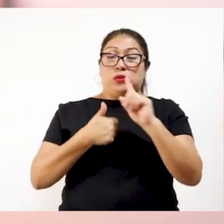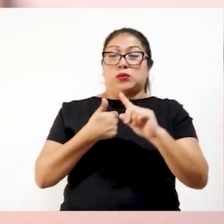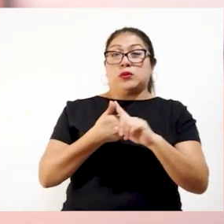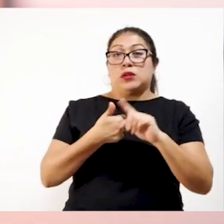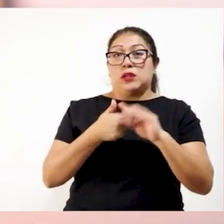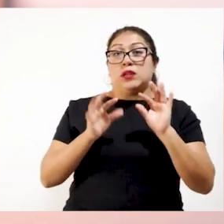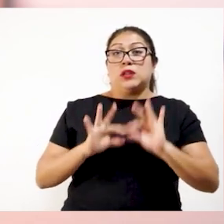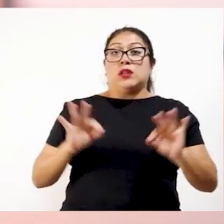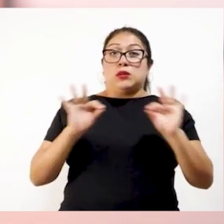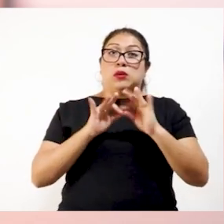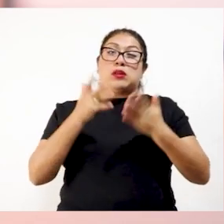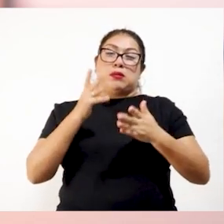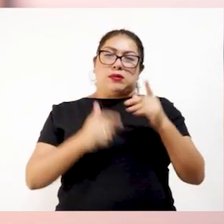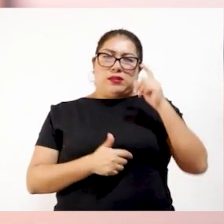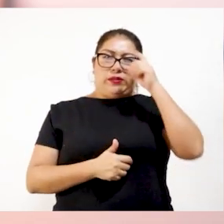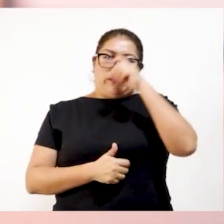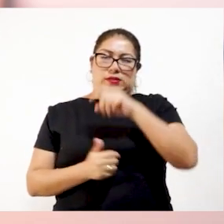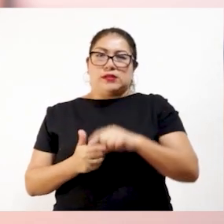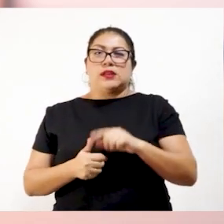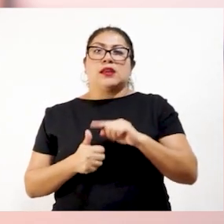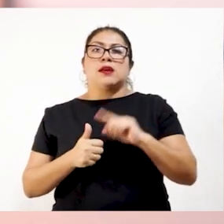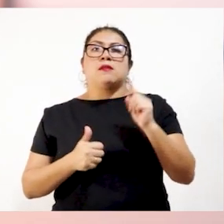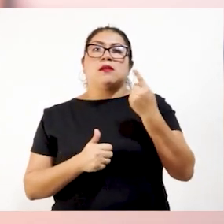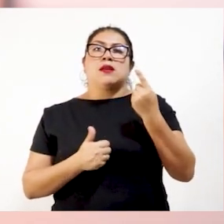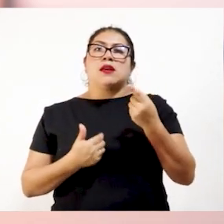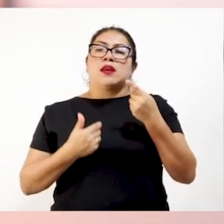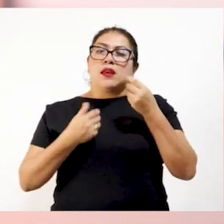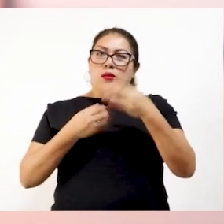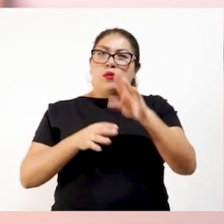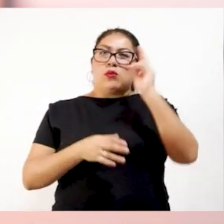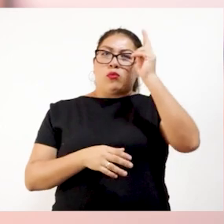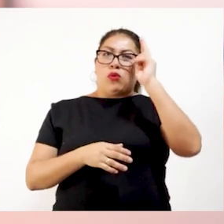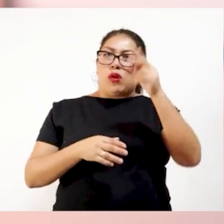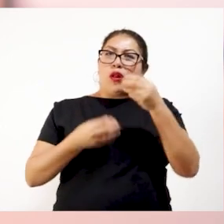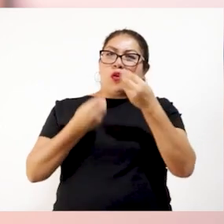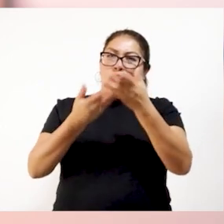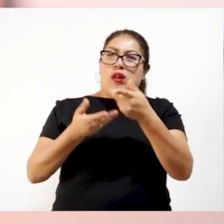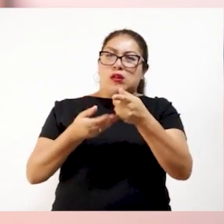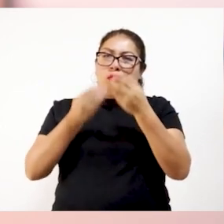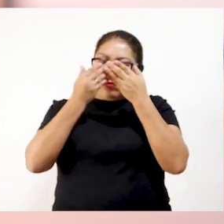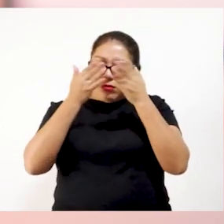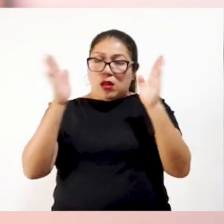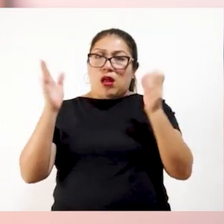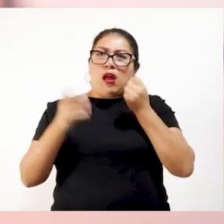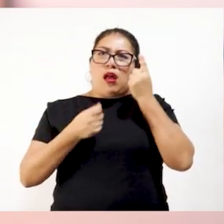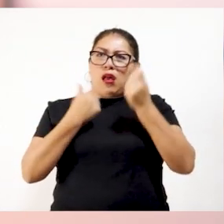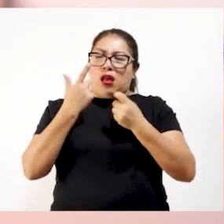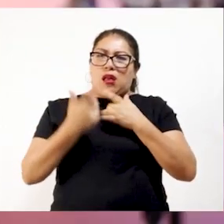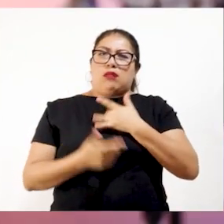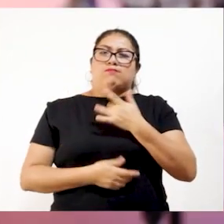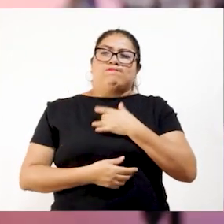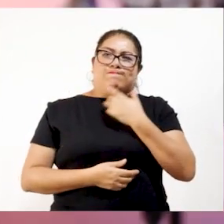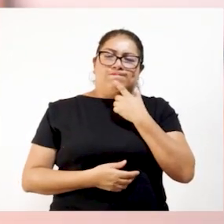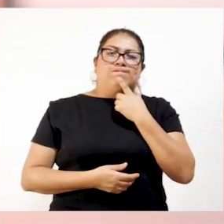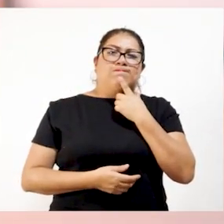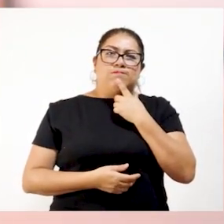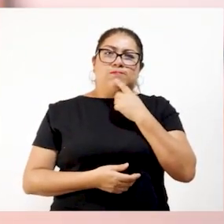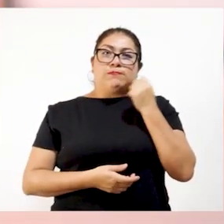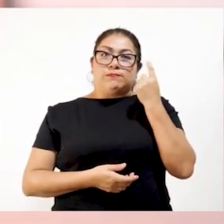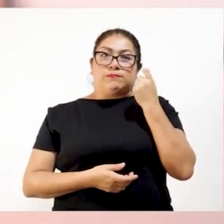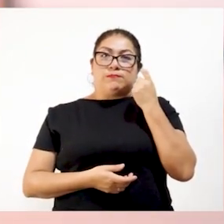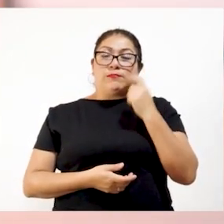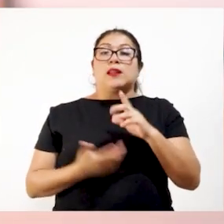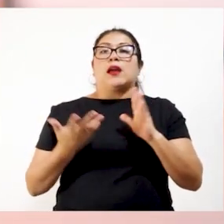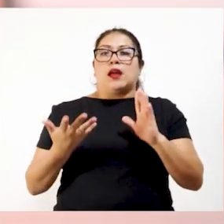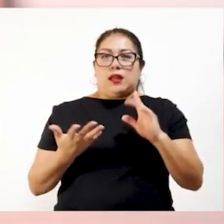importante, y en muchos casos es lo más difícil, es despertar esa sensibilidad en el docente, ¿no? Entonces, claro, cuando